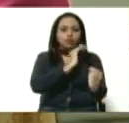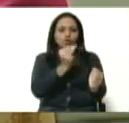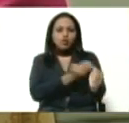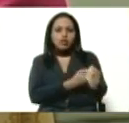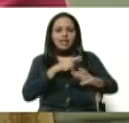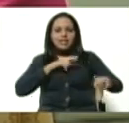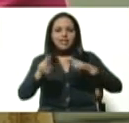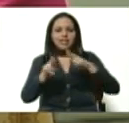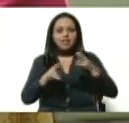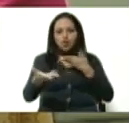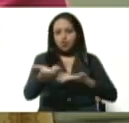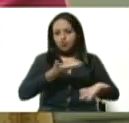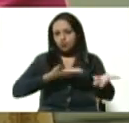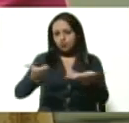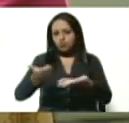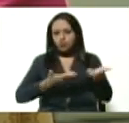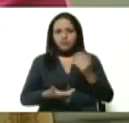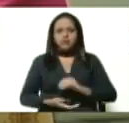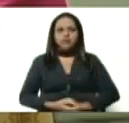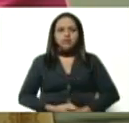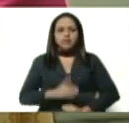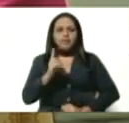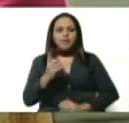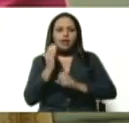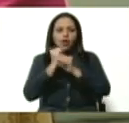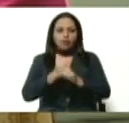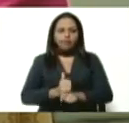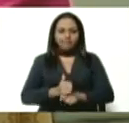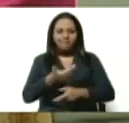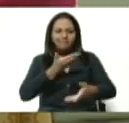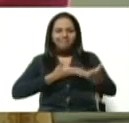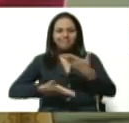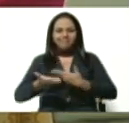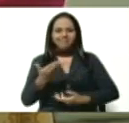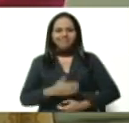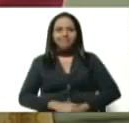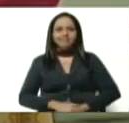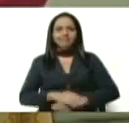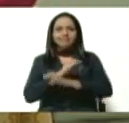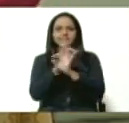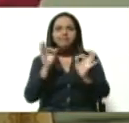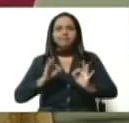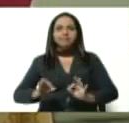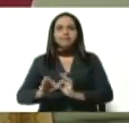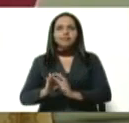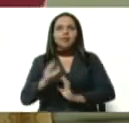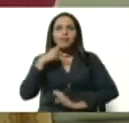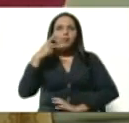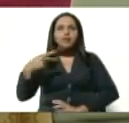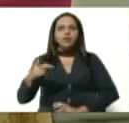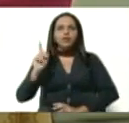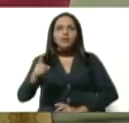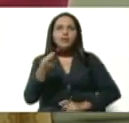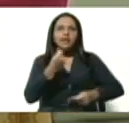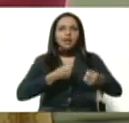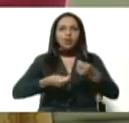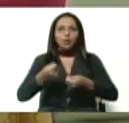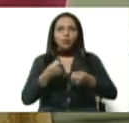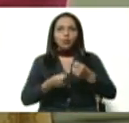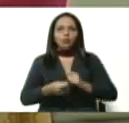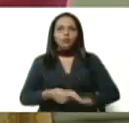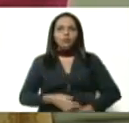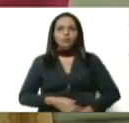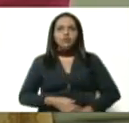las relaciones binacionales, la confianza mutua tanto a nivel político como a nivel económico, y además manteniendo una